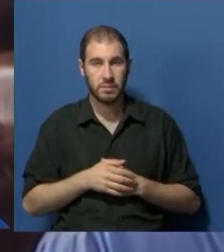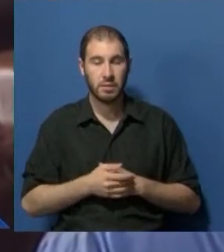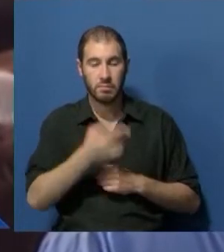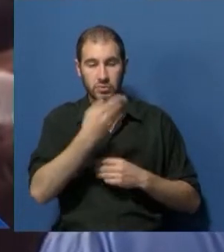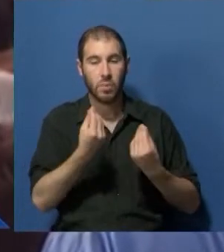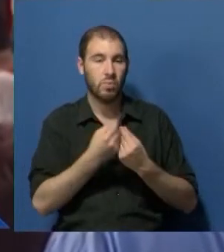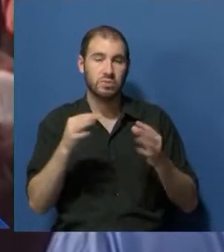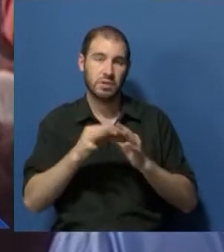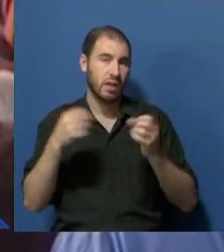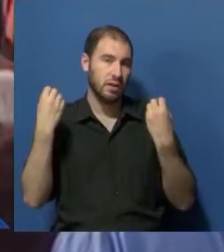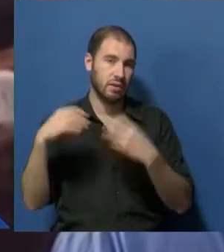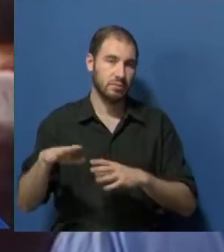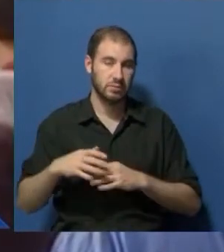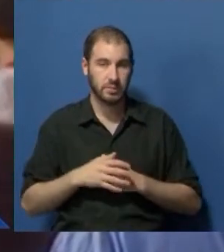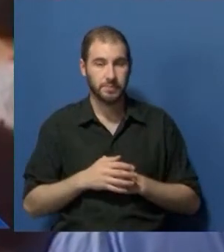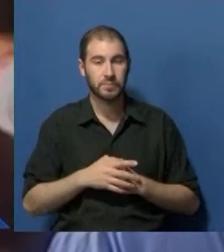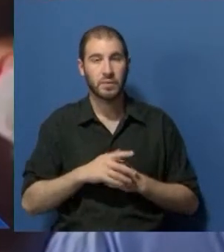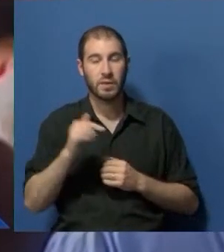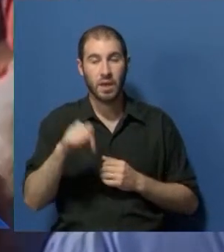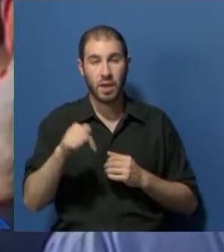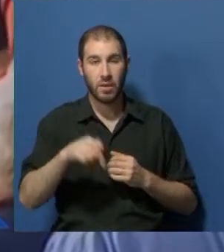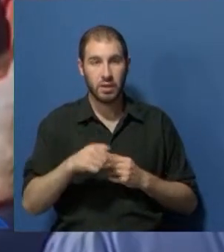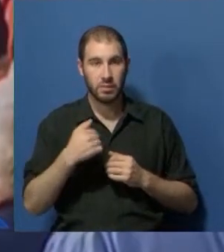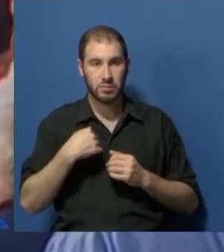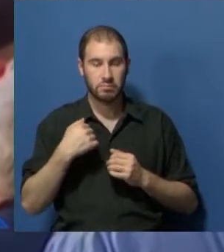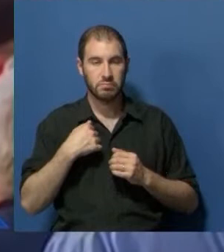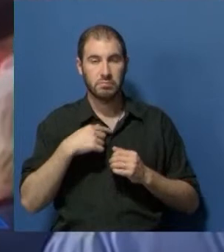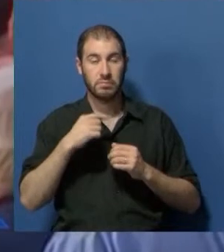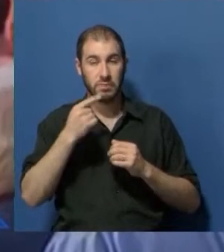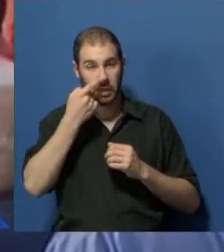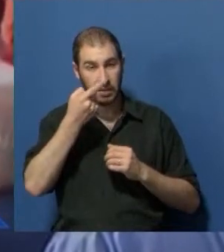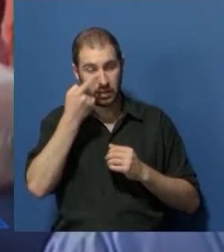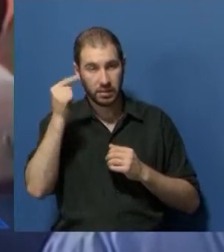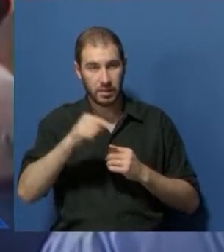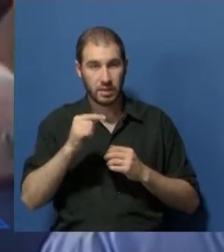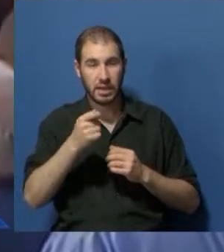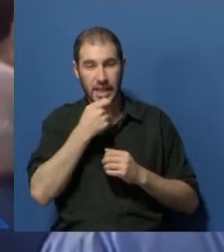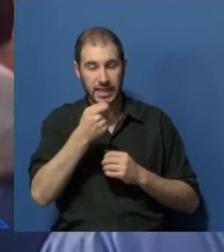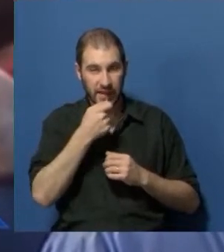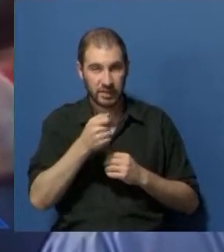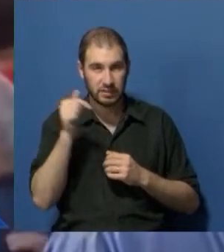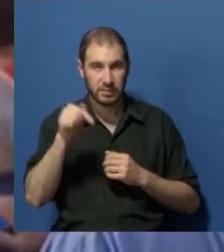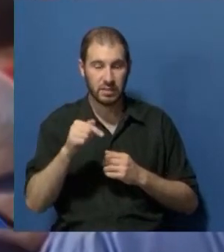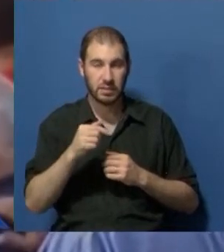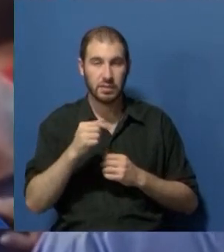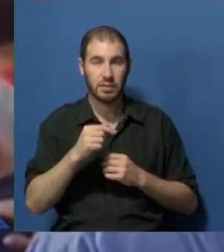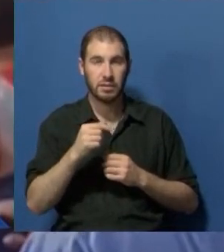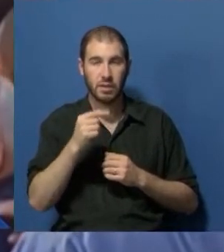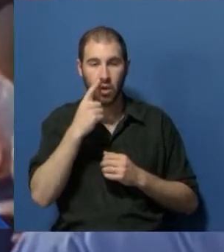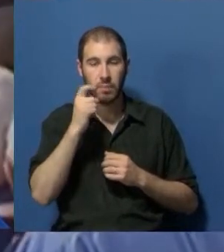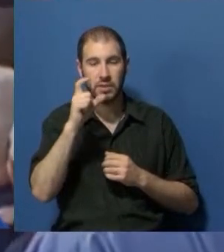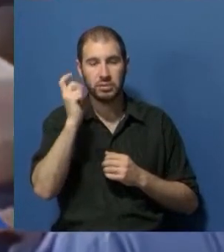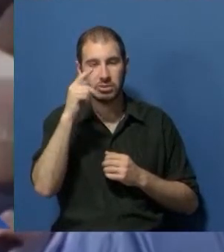bueno, se iban de la isla. Claro. Claro. Hoy en día me interesó una entrevista que se le hicieron a Noam